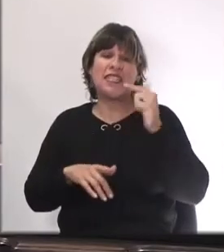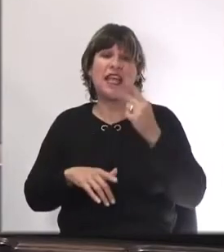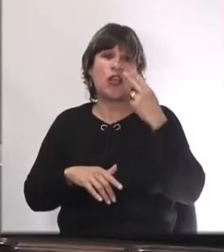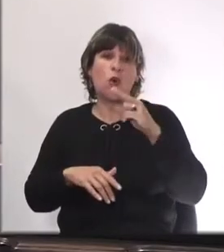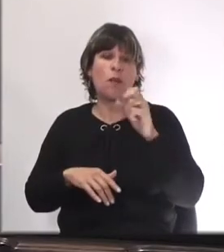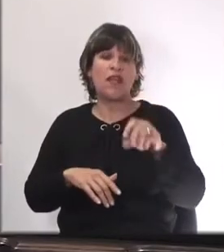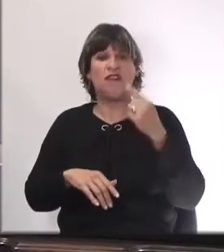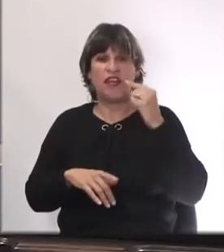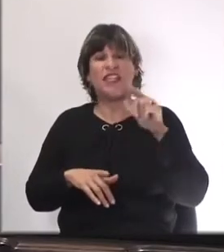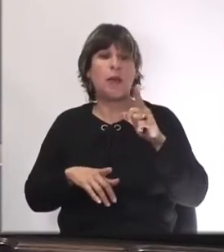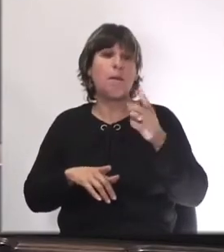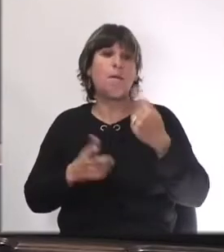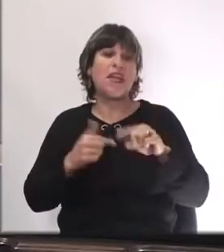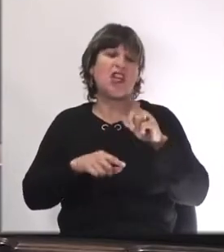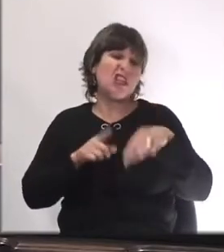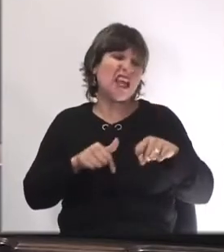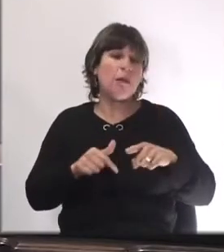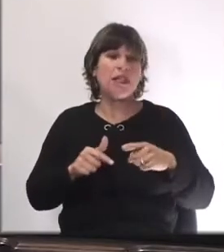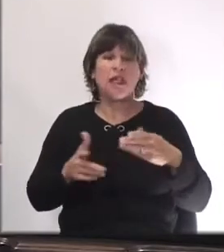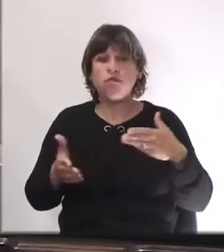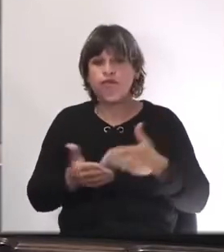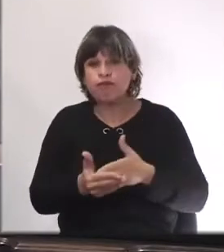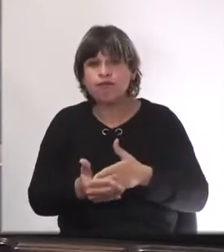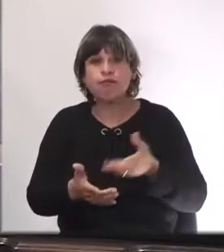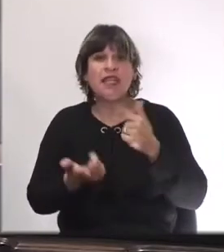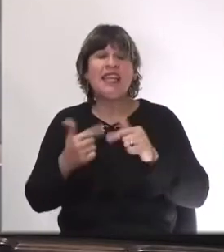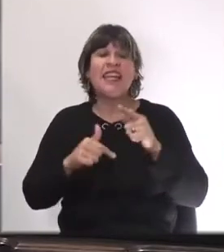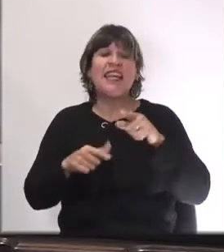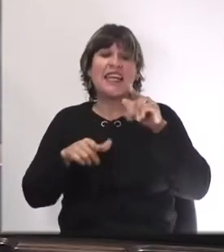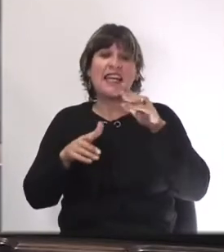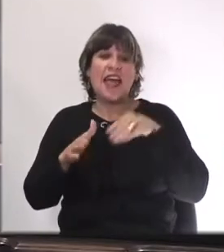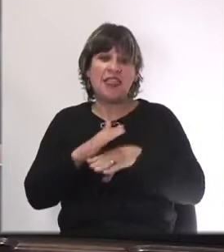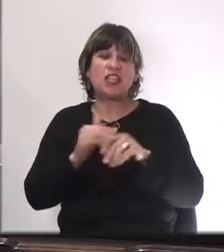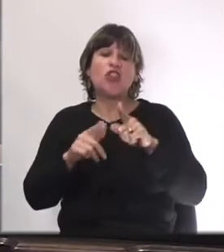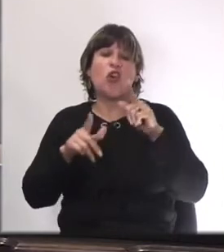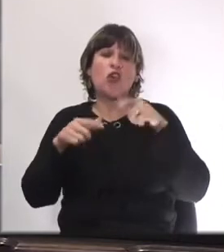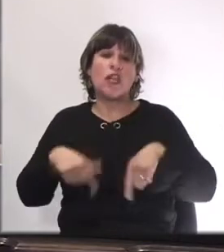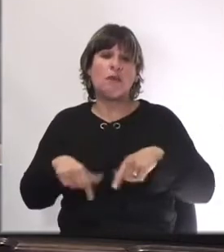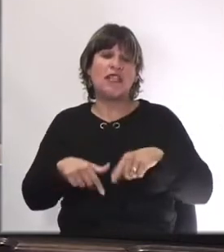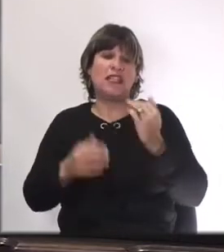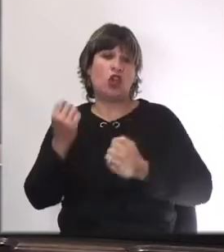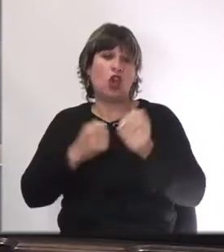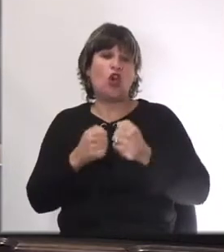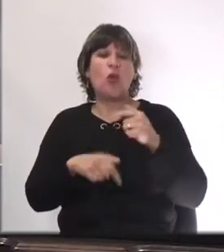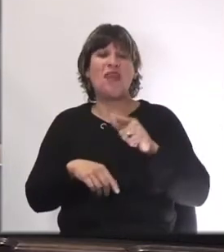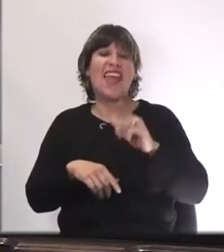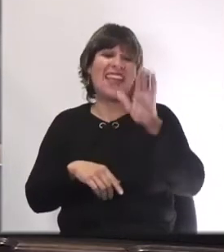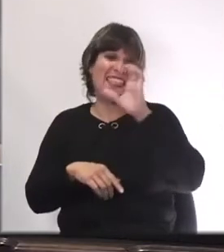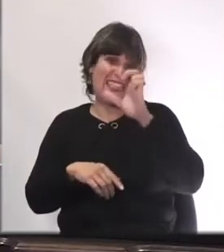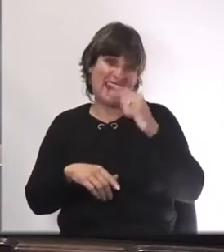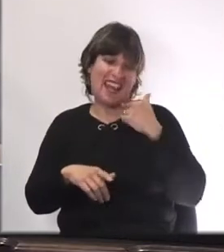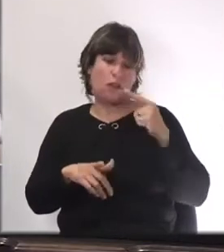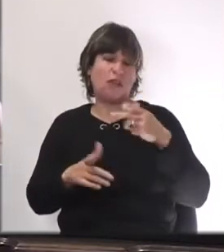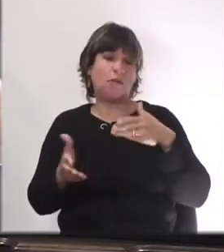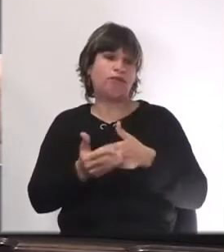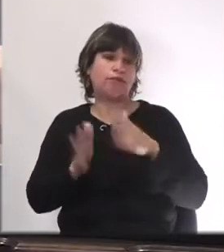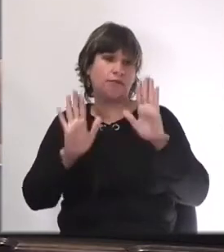alimentos, pero el trámite se encuentra trancado en el Ministerio de Economía desde enero. Estos son el tipo de cosas que nosotros nos referimos cuando decimos